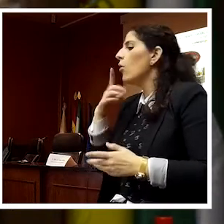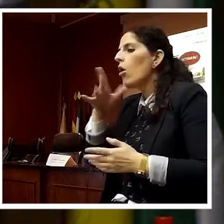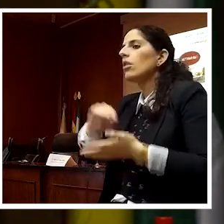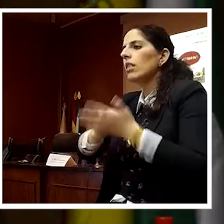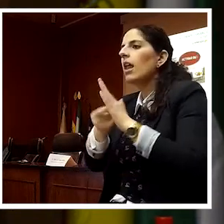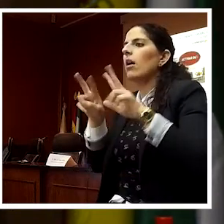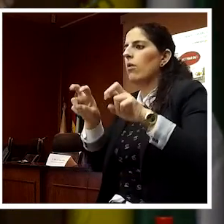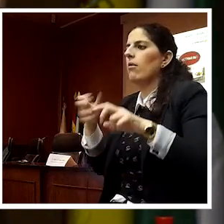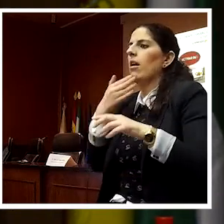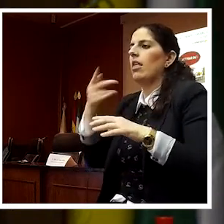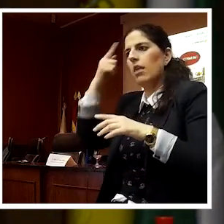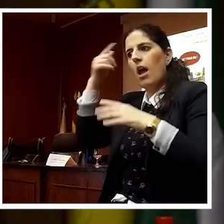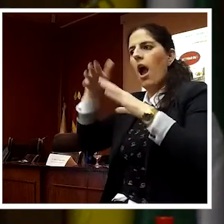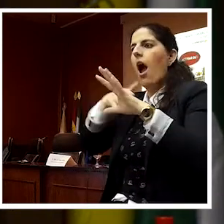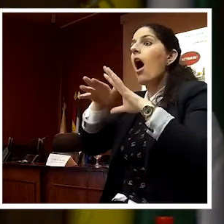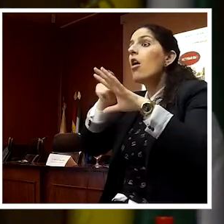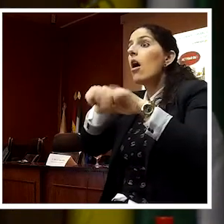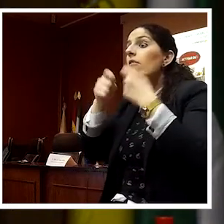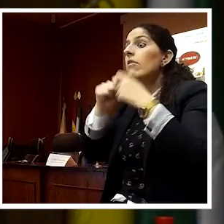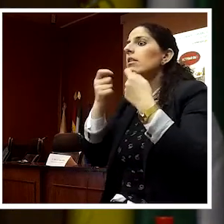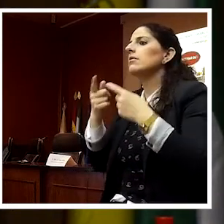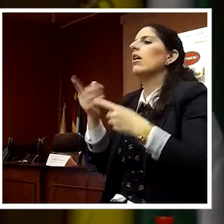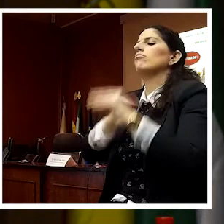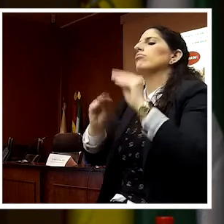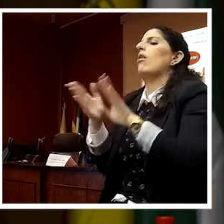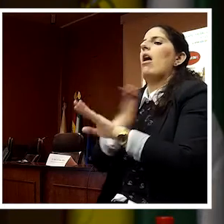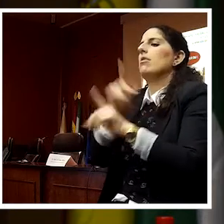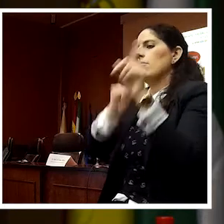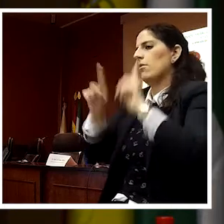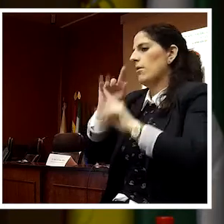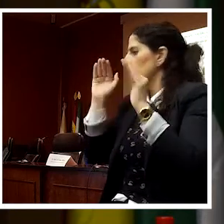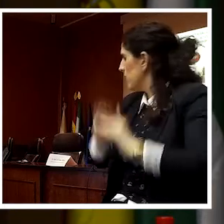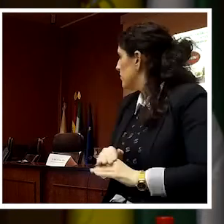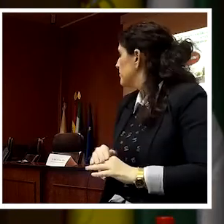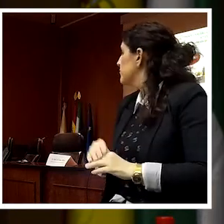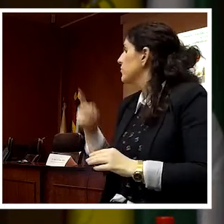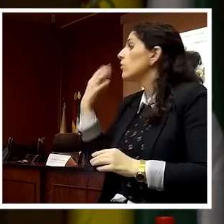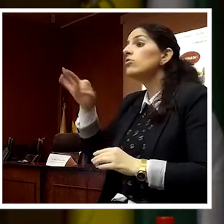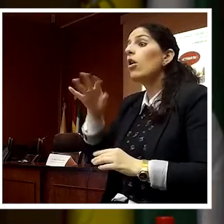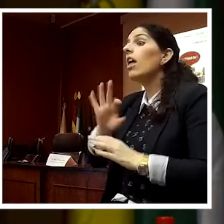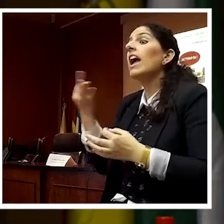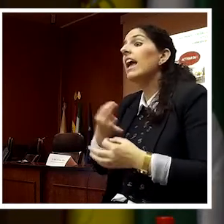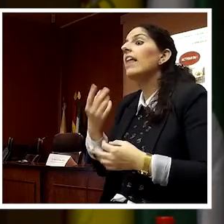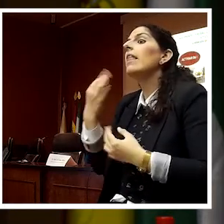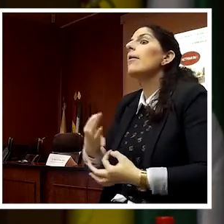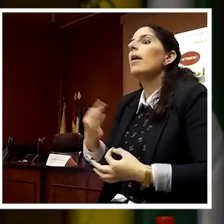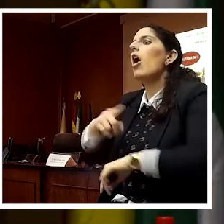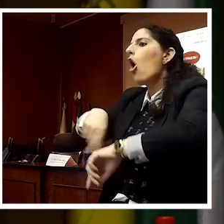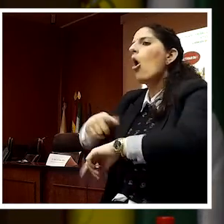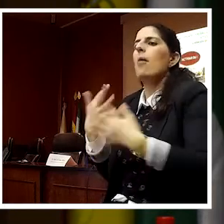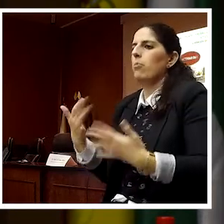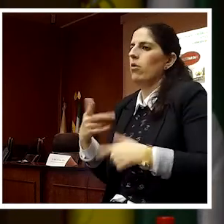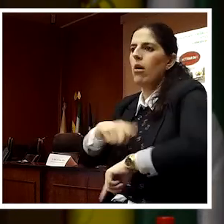para quitar ese coágulo, lo hemos dicho antes, ¿bien? Pero solamente se puede hacer durante las primeras horas. Entonces es